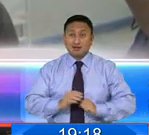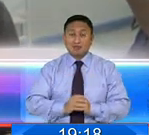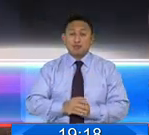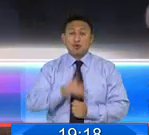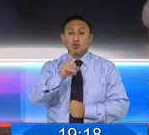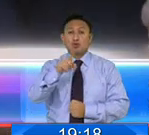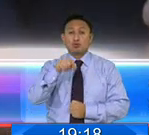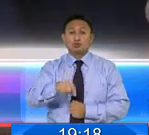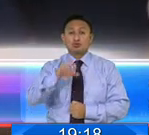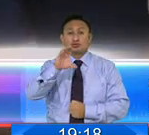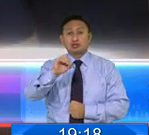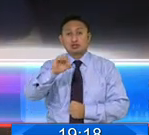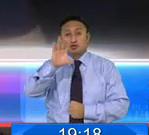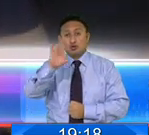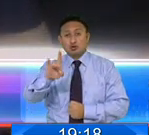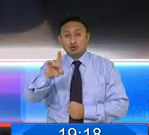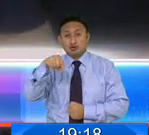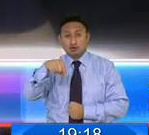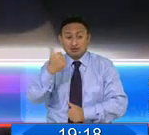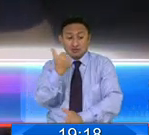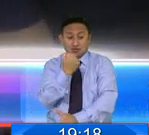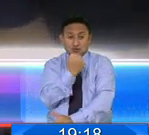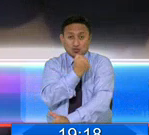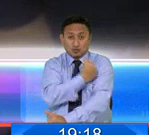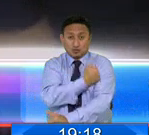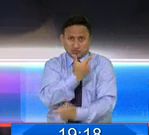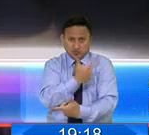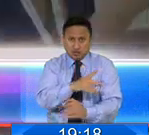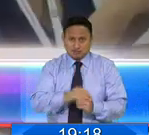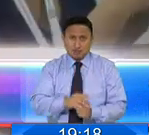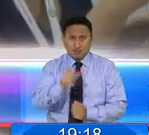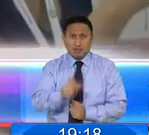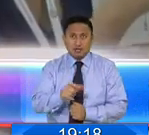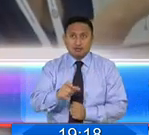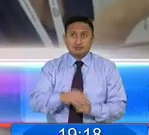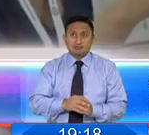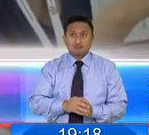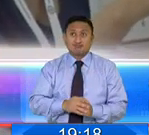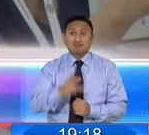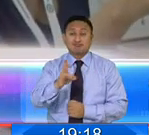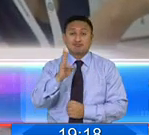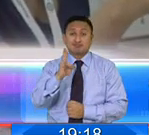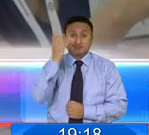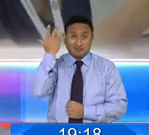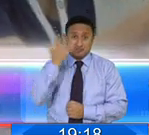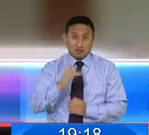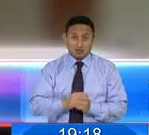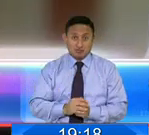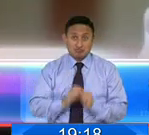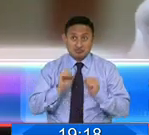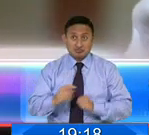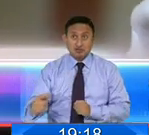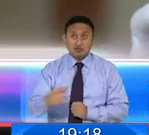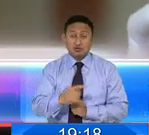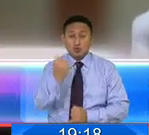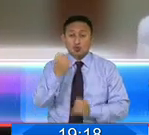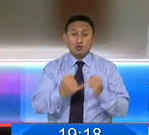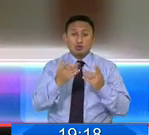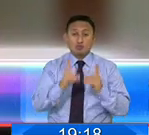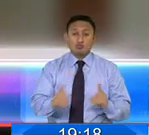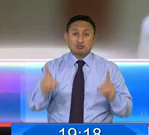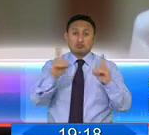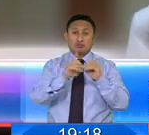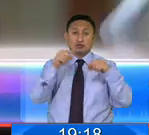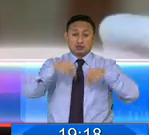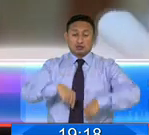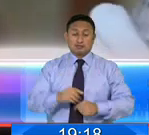de 1.08 dosis diarias por cada 100 habitantes en las últimas 7 jornadas del país. Así lo evidenció el último cómputo de datos